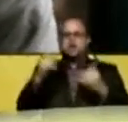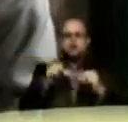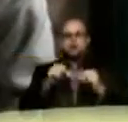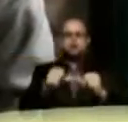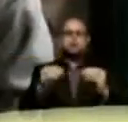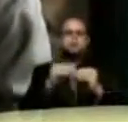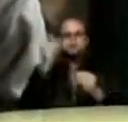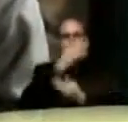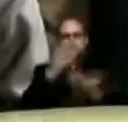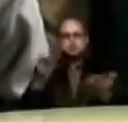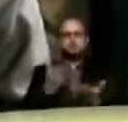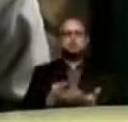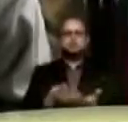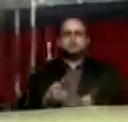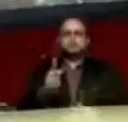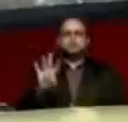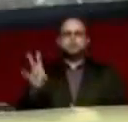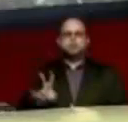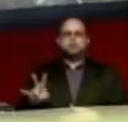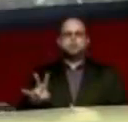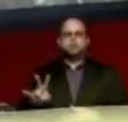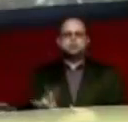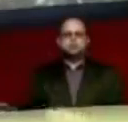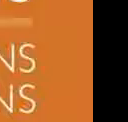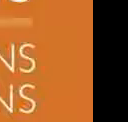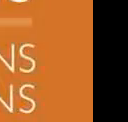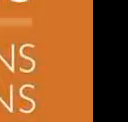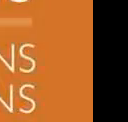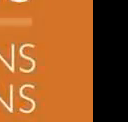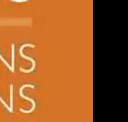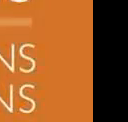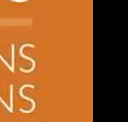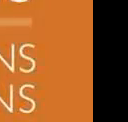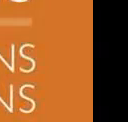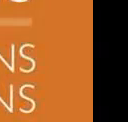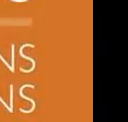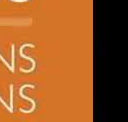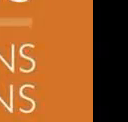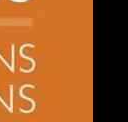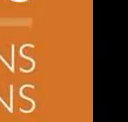con más informaciones noticias 24/7 gracias félix amigos